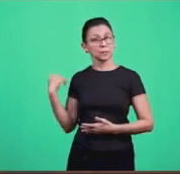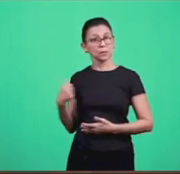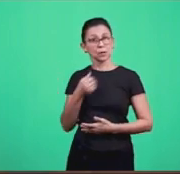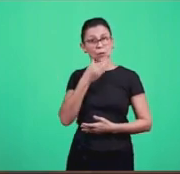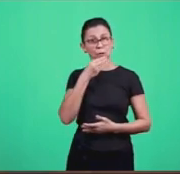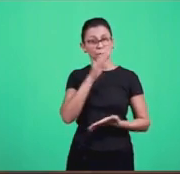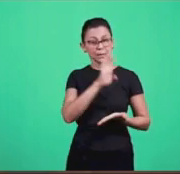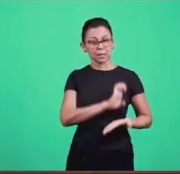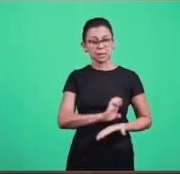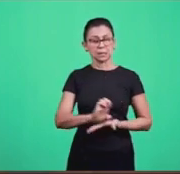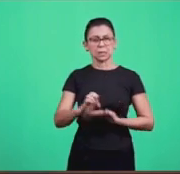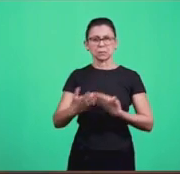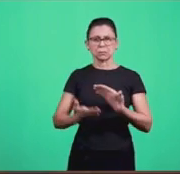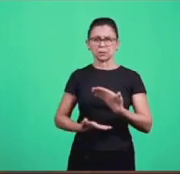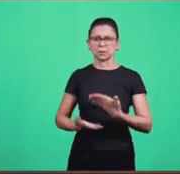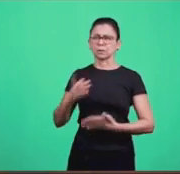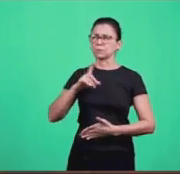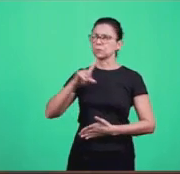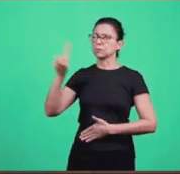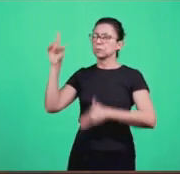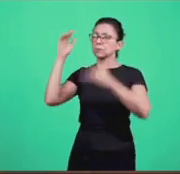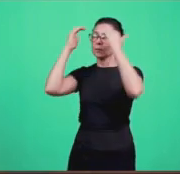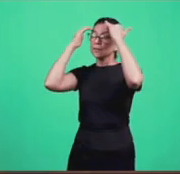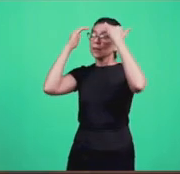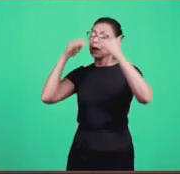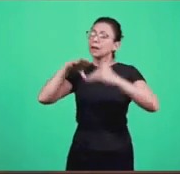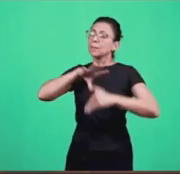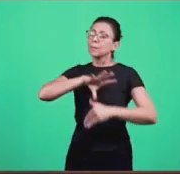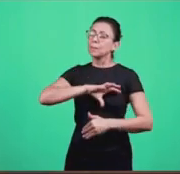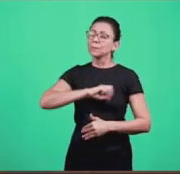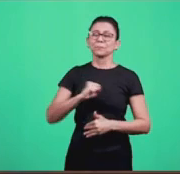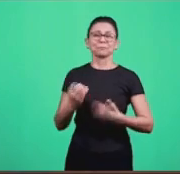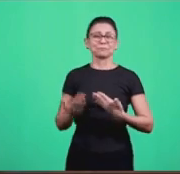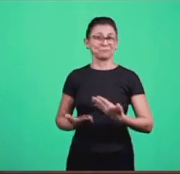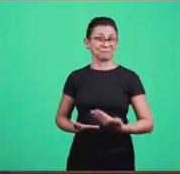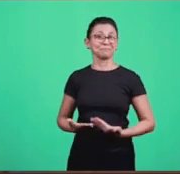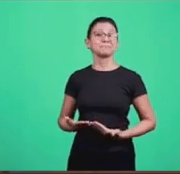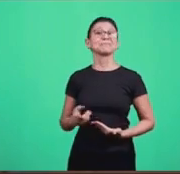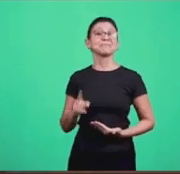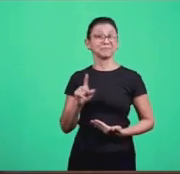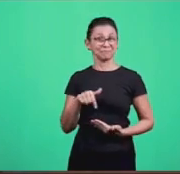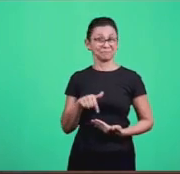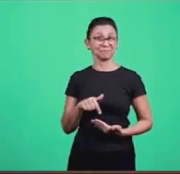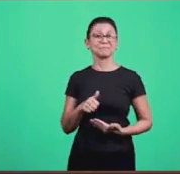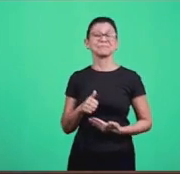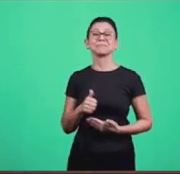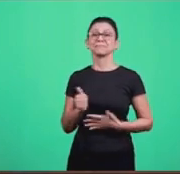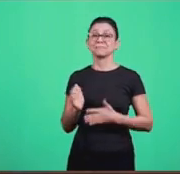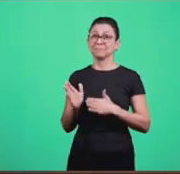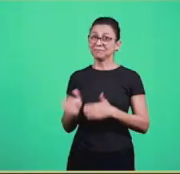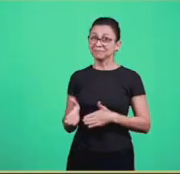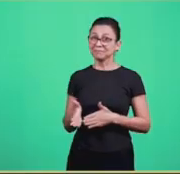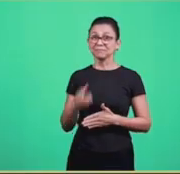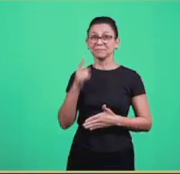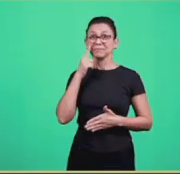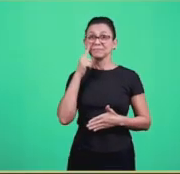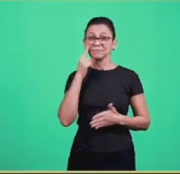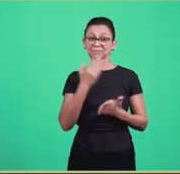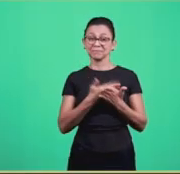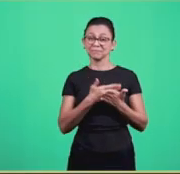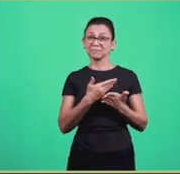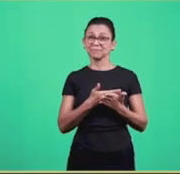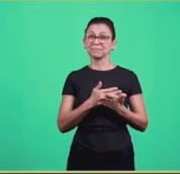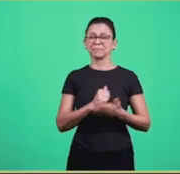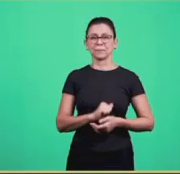voluntad. Elías era un siervo que temía al Señor, amaba al Señor y lo servía. Y